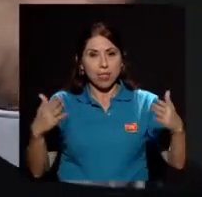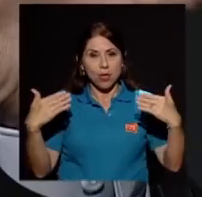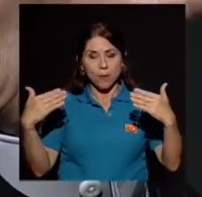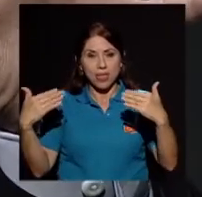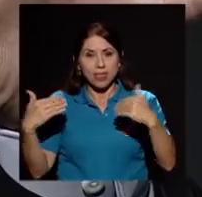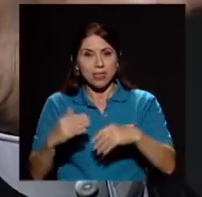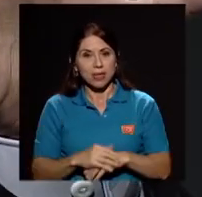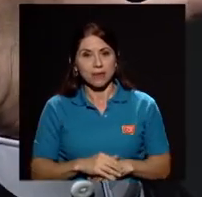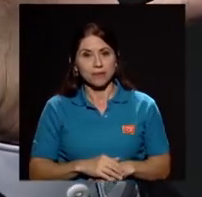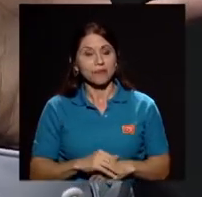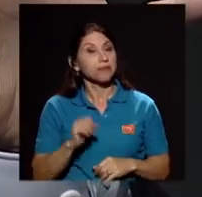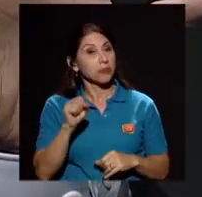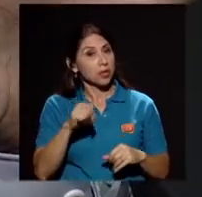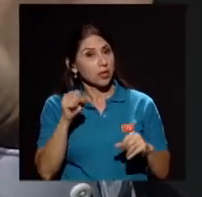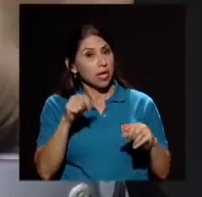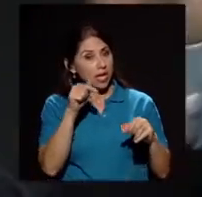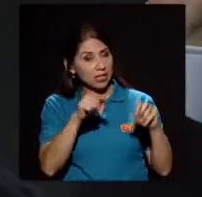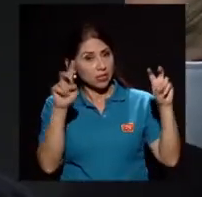que